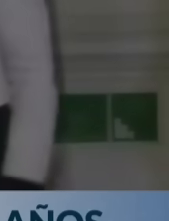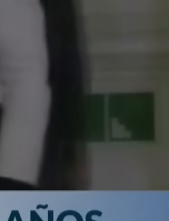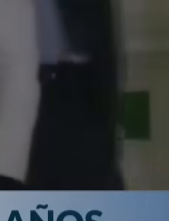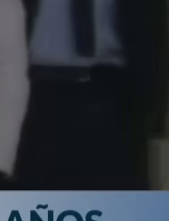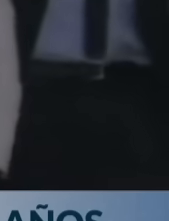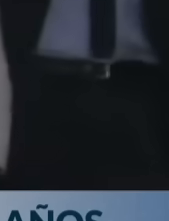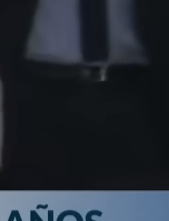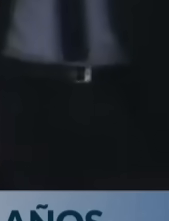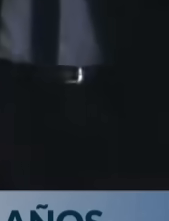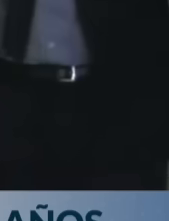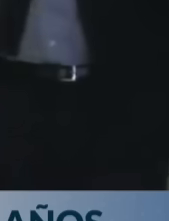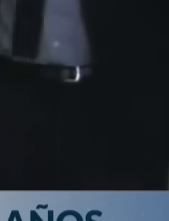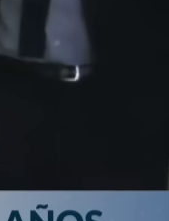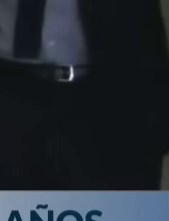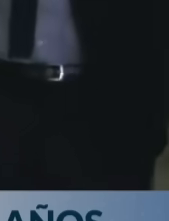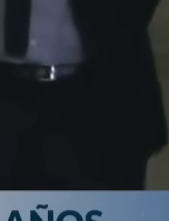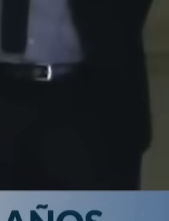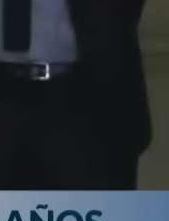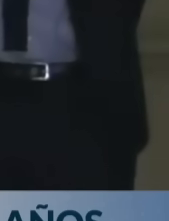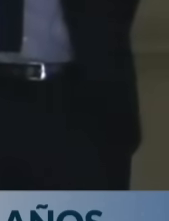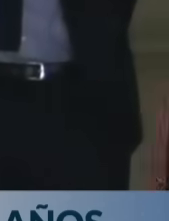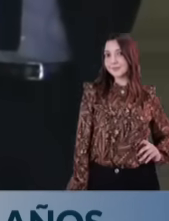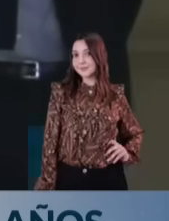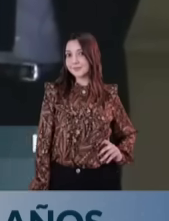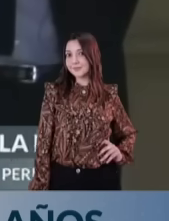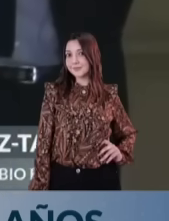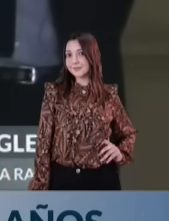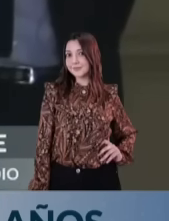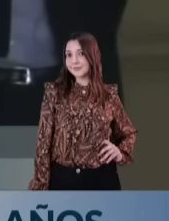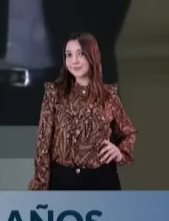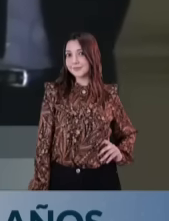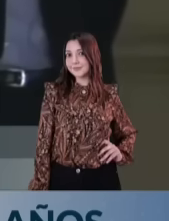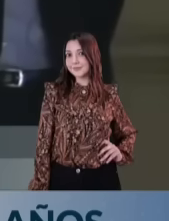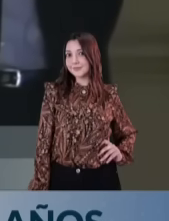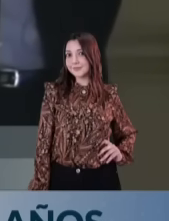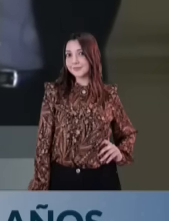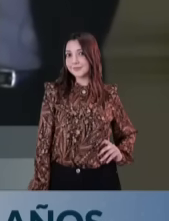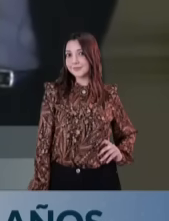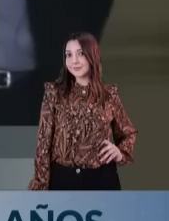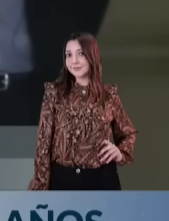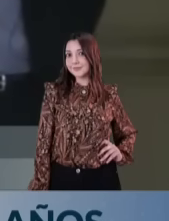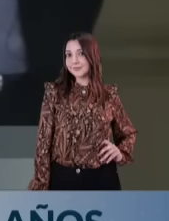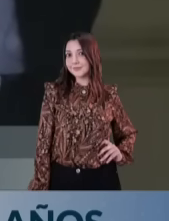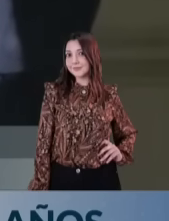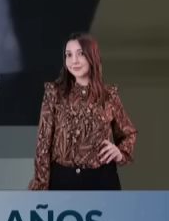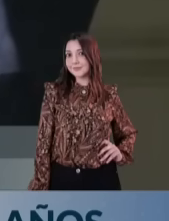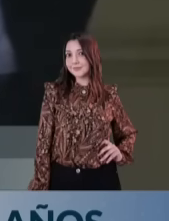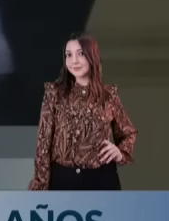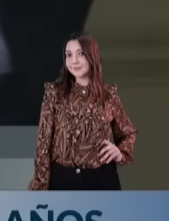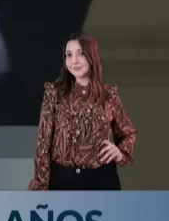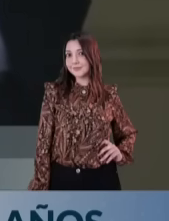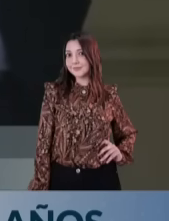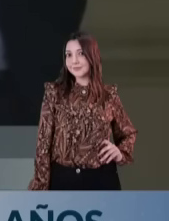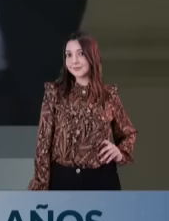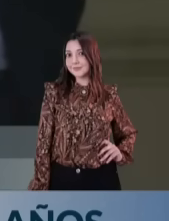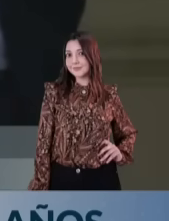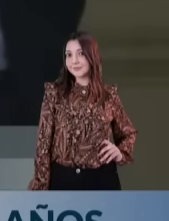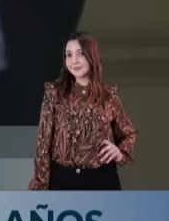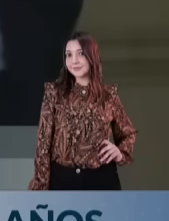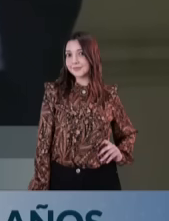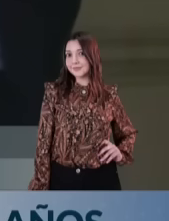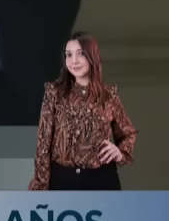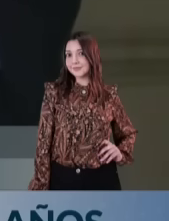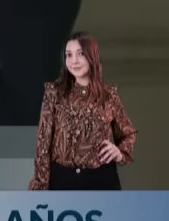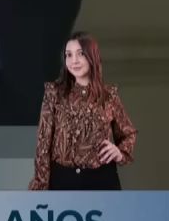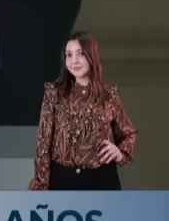violento. Palabras cuestionadas por el oficialismo en medio del silencio de la moneda, que ayer, lo decíamos, no salió a responder